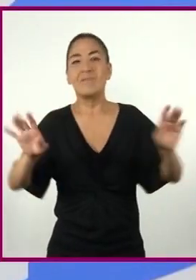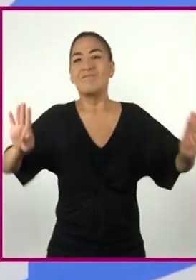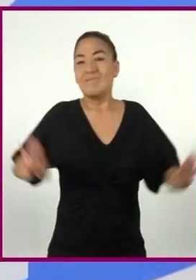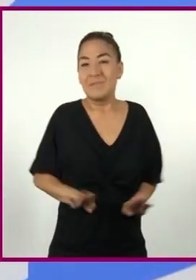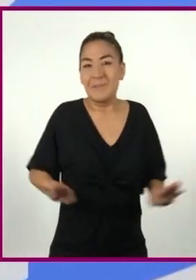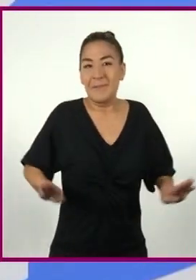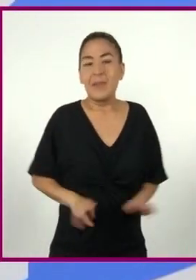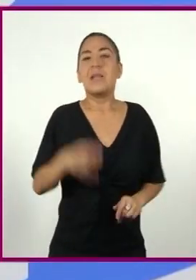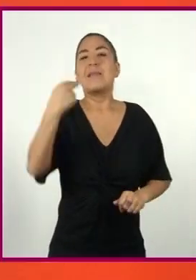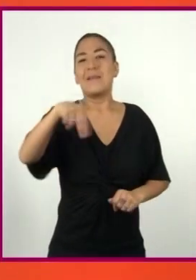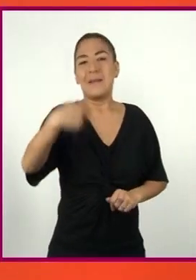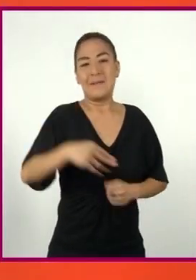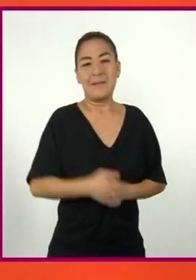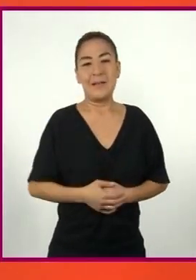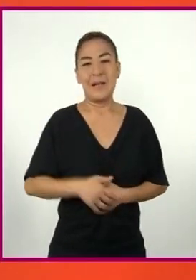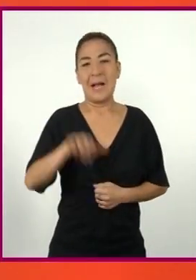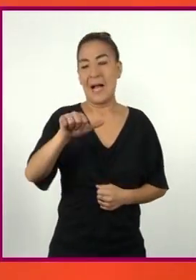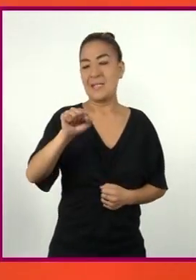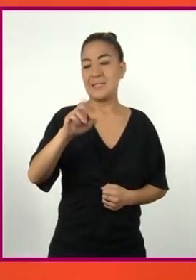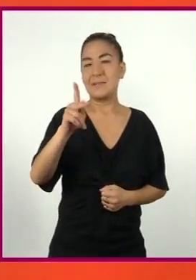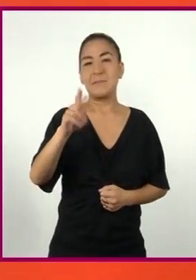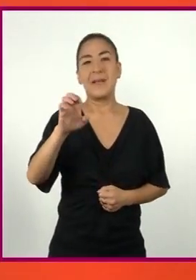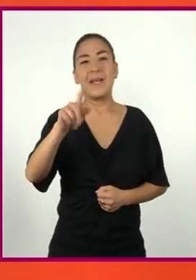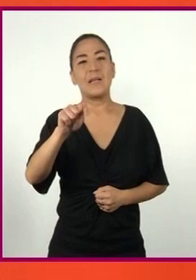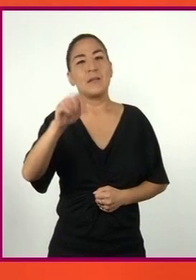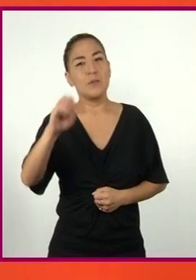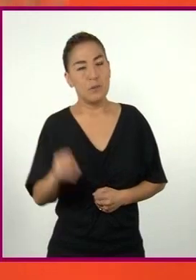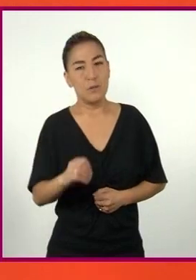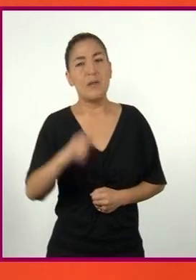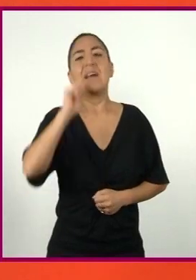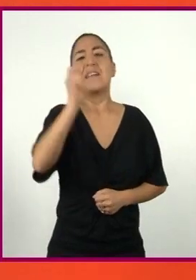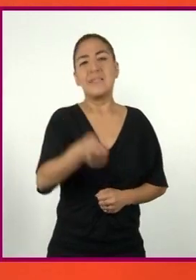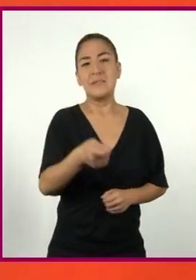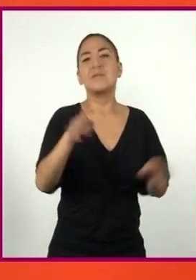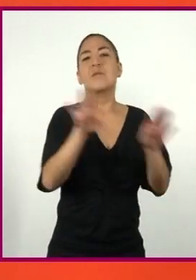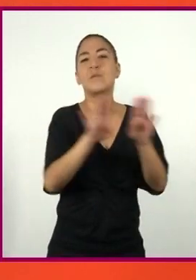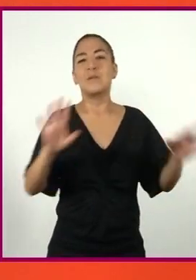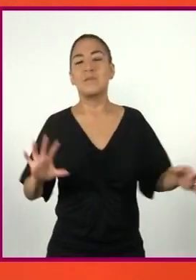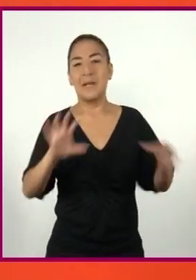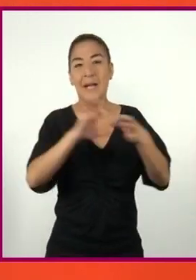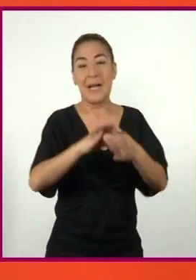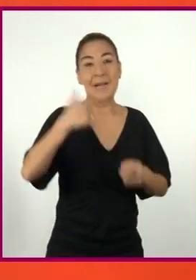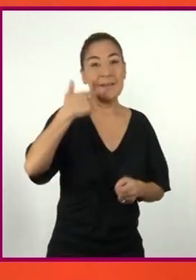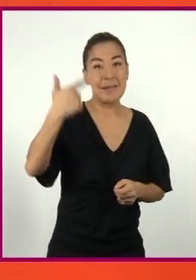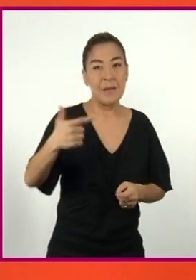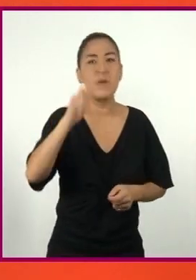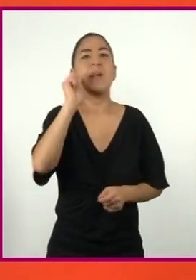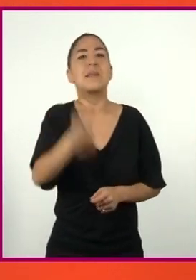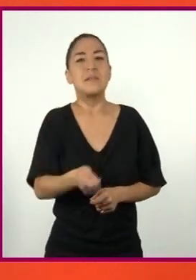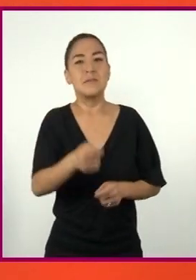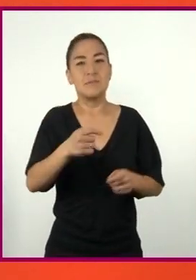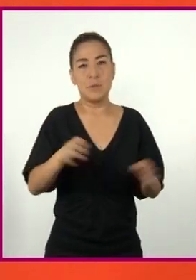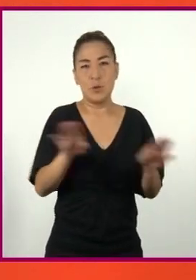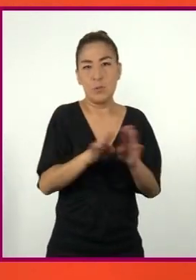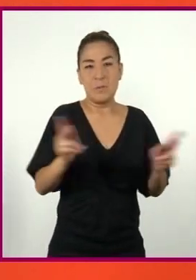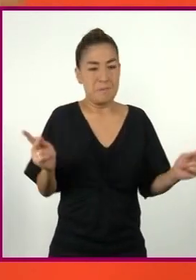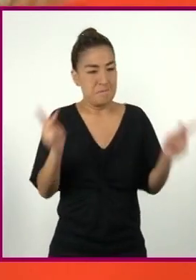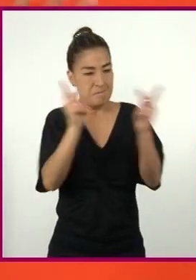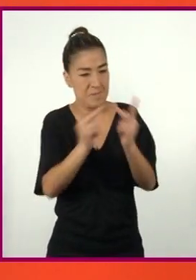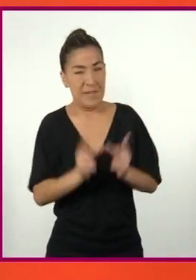categoría llamada aspecto, que es la manera en que la gramática indica nuestra